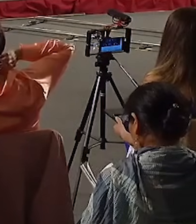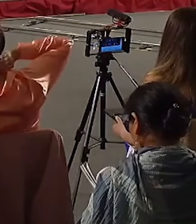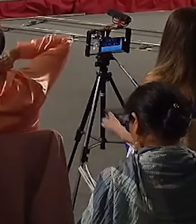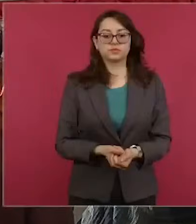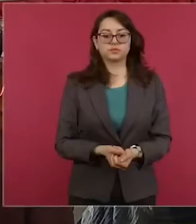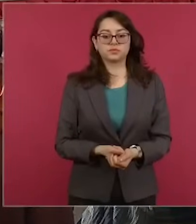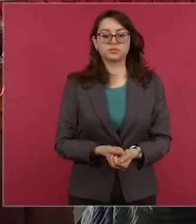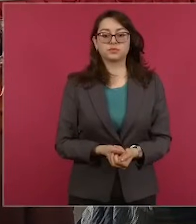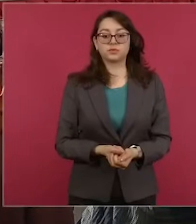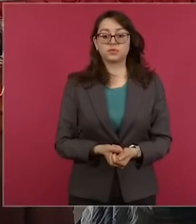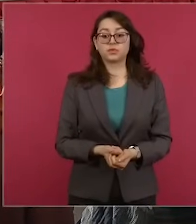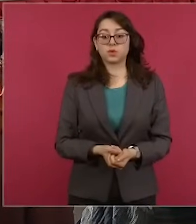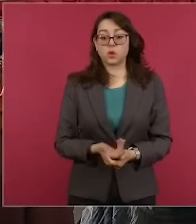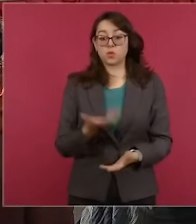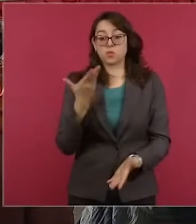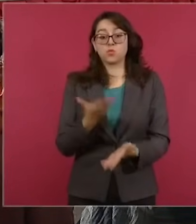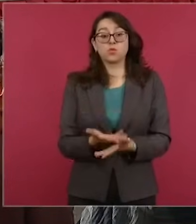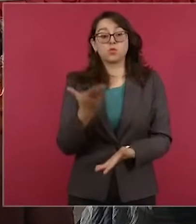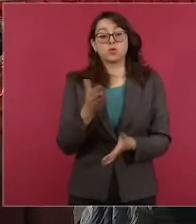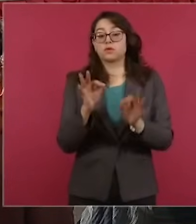importantísimo,